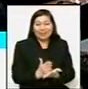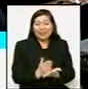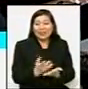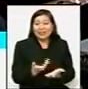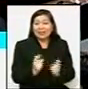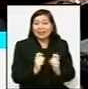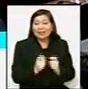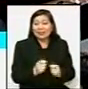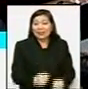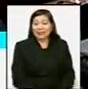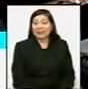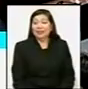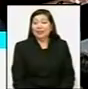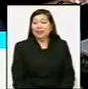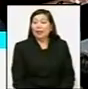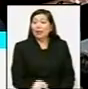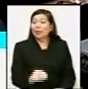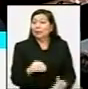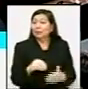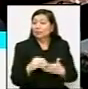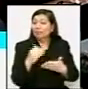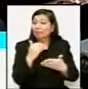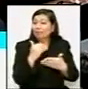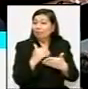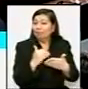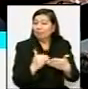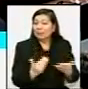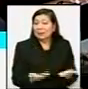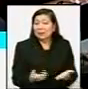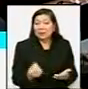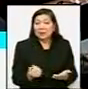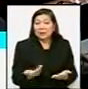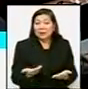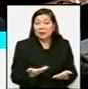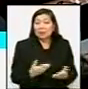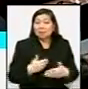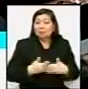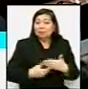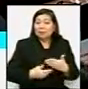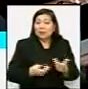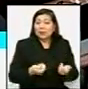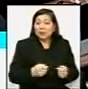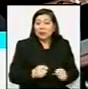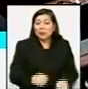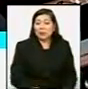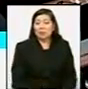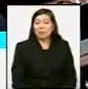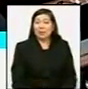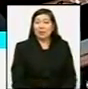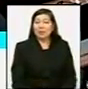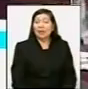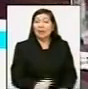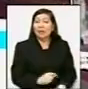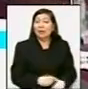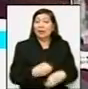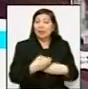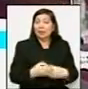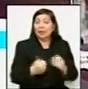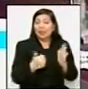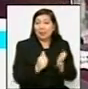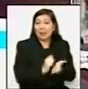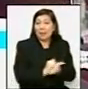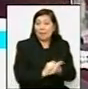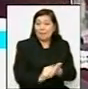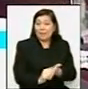se le ha observado que no cumple los requisitos, inmediatamente vas a proceder a la cancelación. En el plazo de